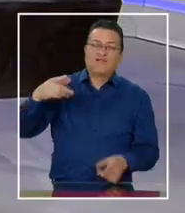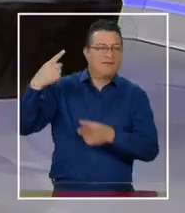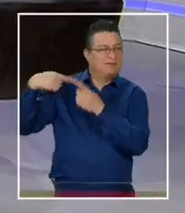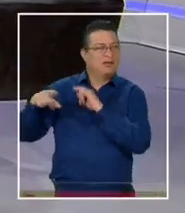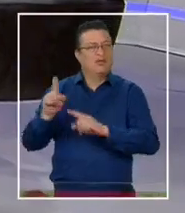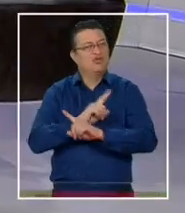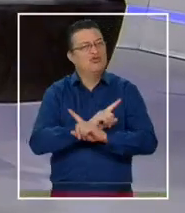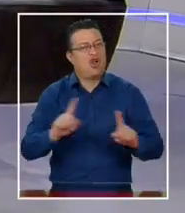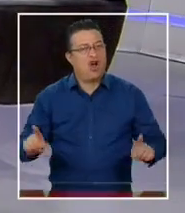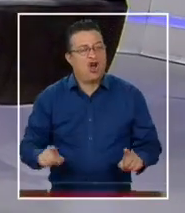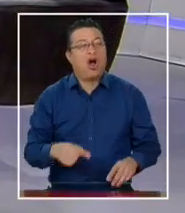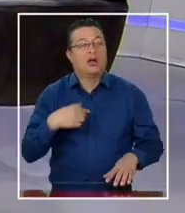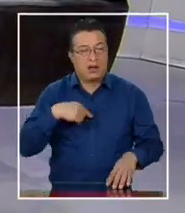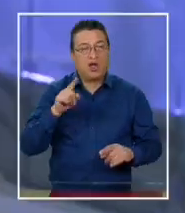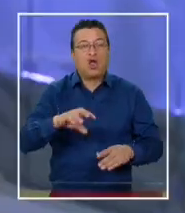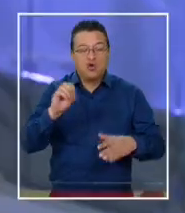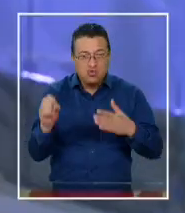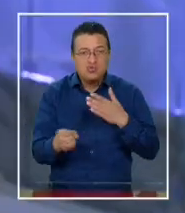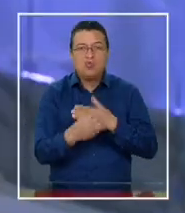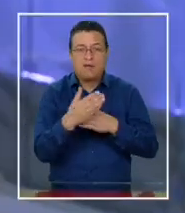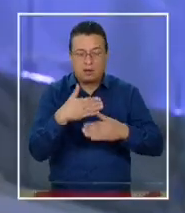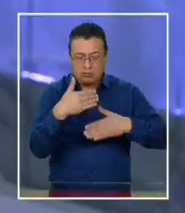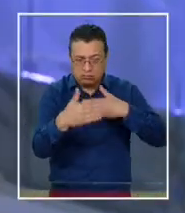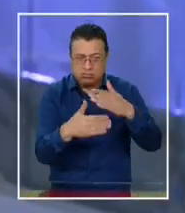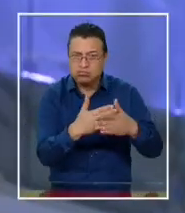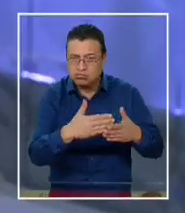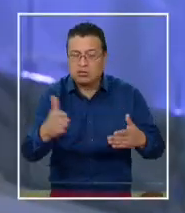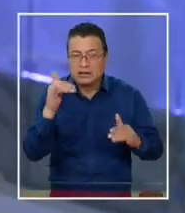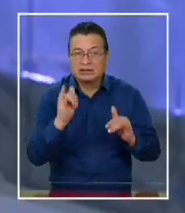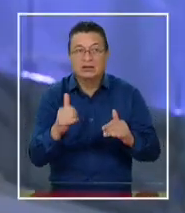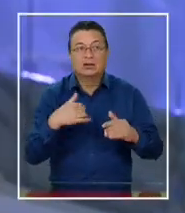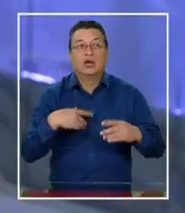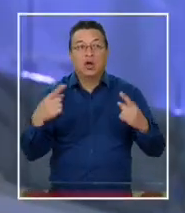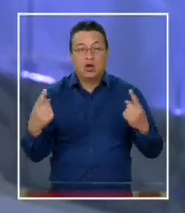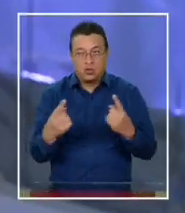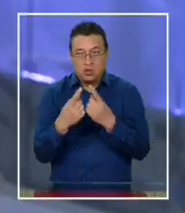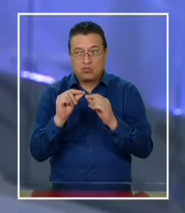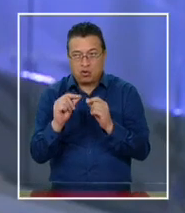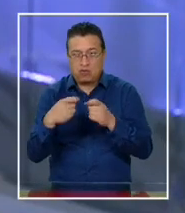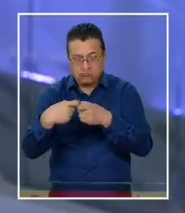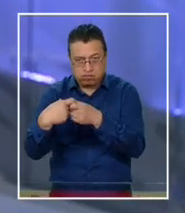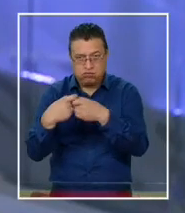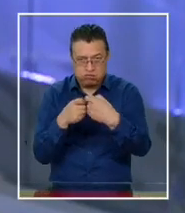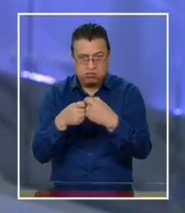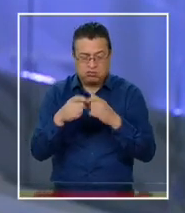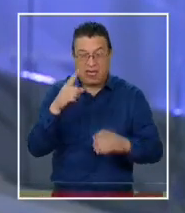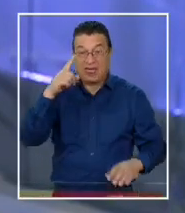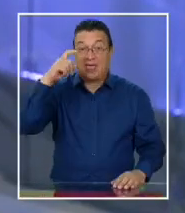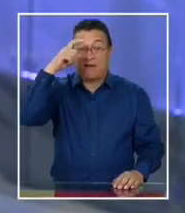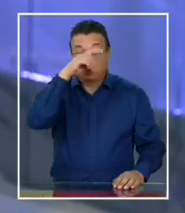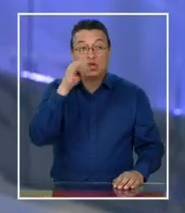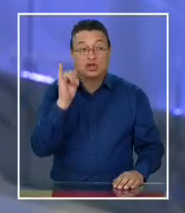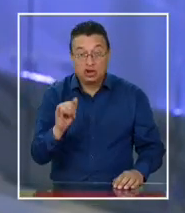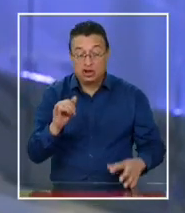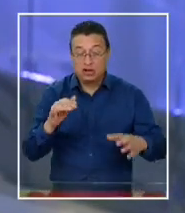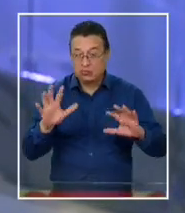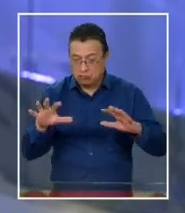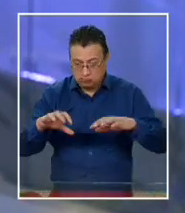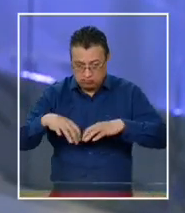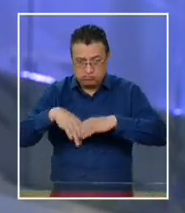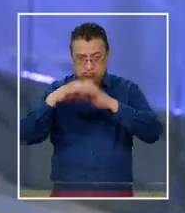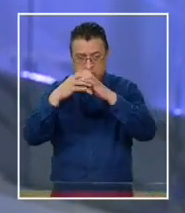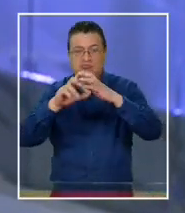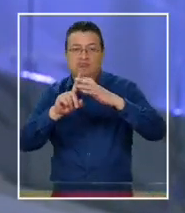lo que necesitamos que se haga una nueva síntesis y que de este encuentro que fue un poco forzado y difícil salga algo bueno